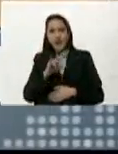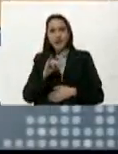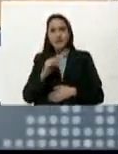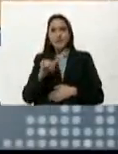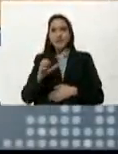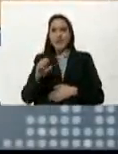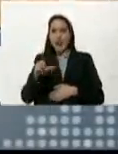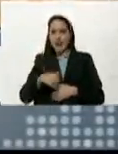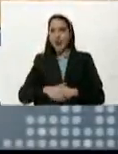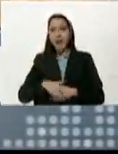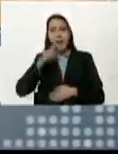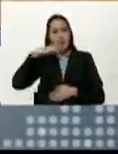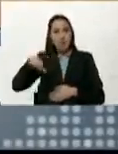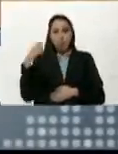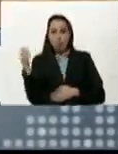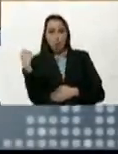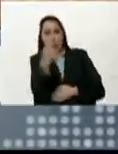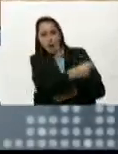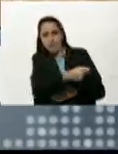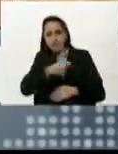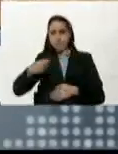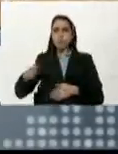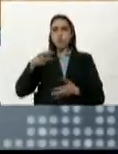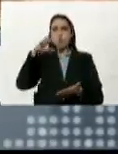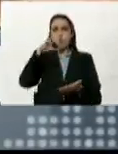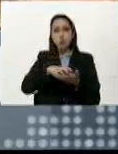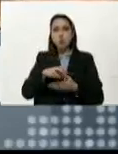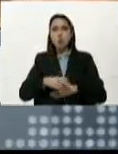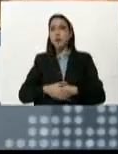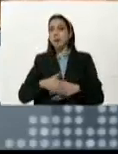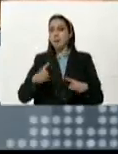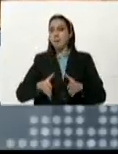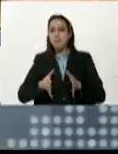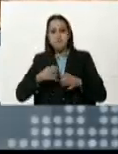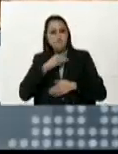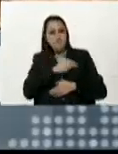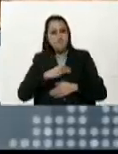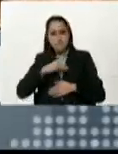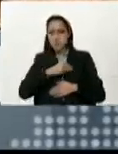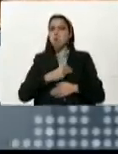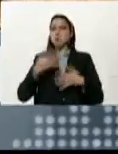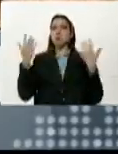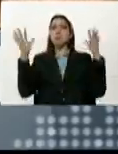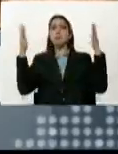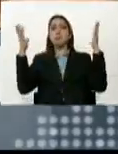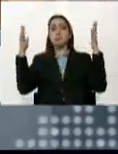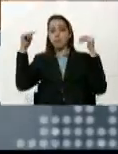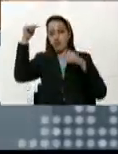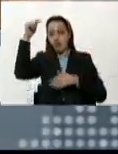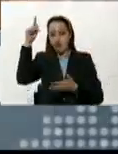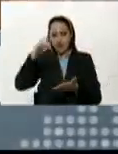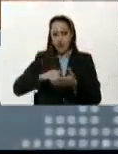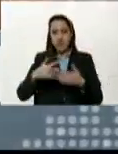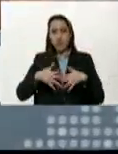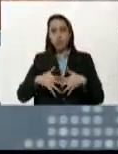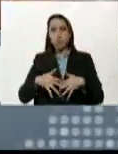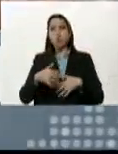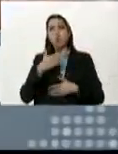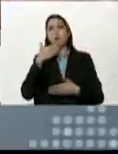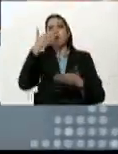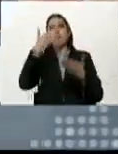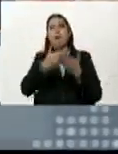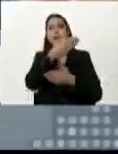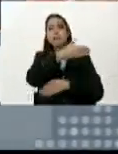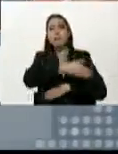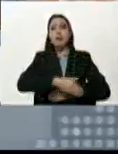pueblo de apure el pueblo de mantecal misión cumplida un aplauso desde aquí desde esta industria gracias